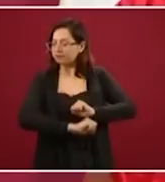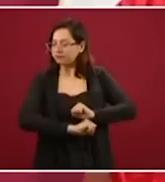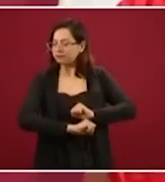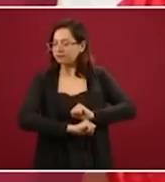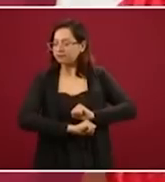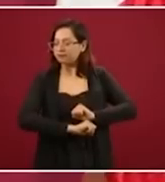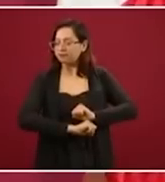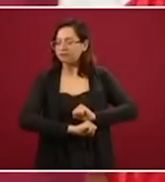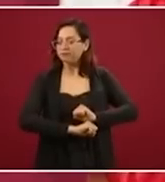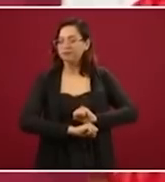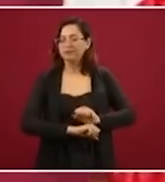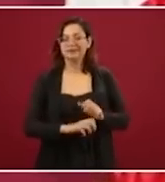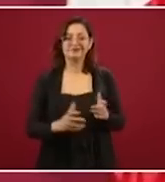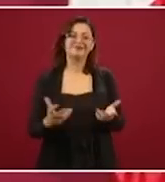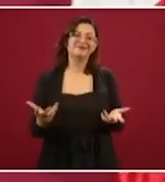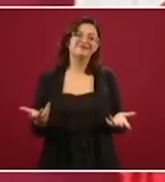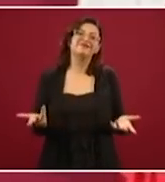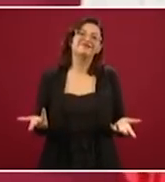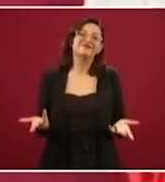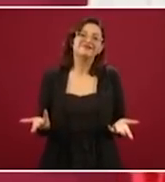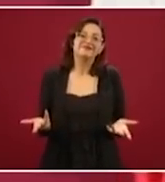Y